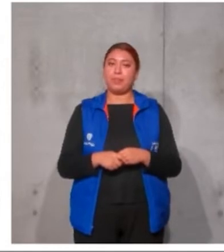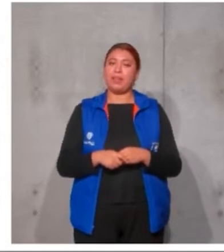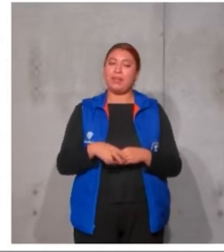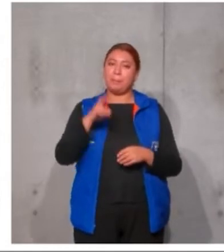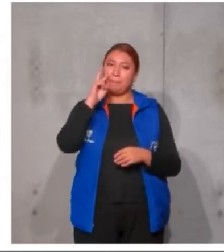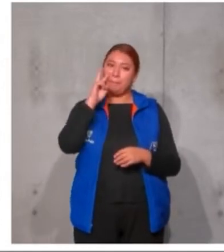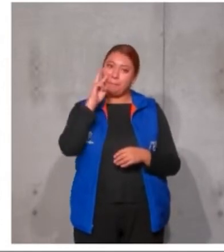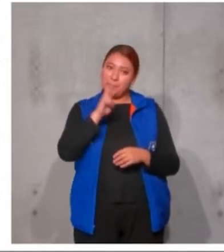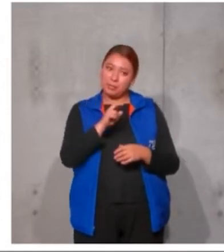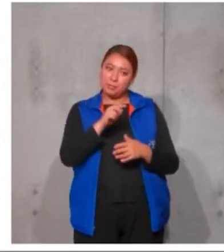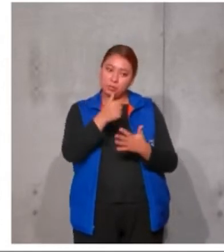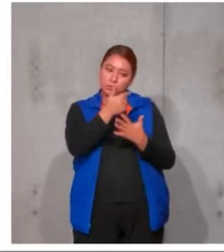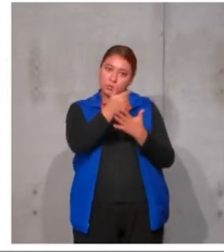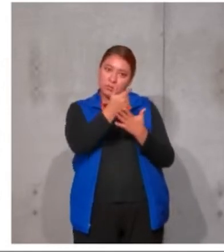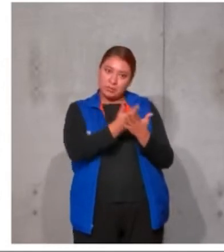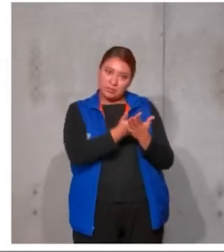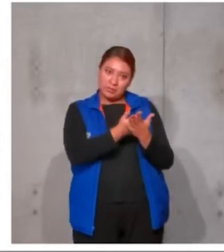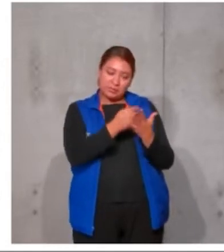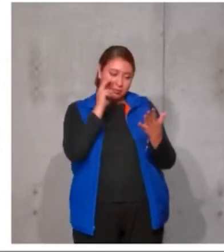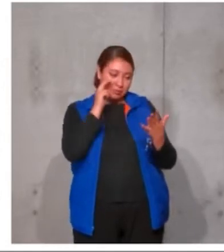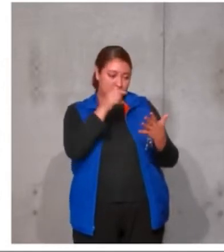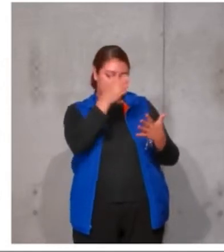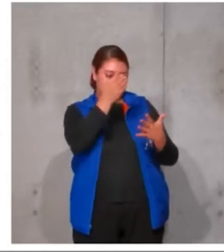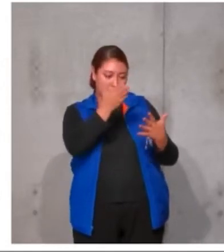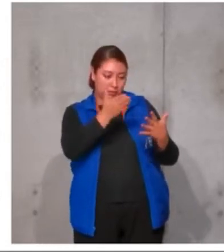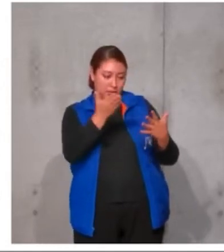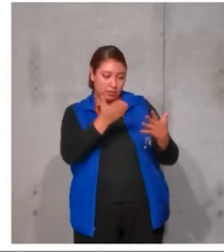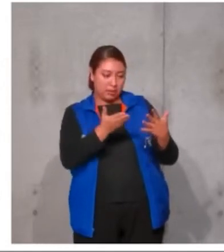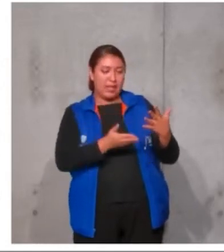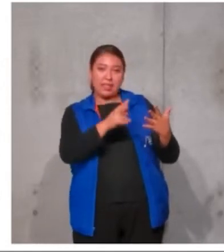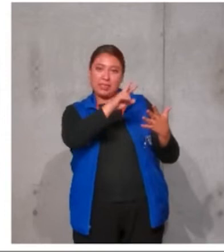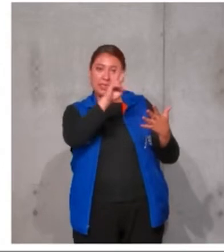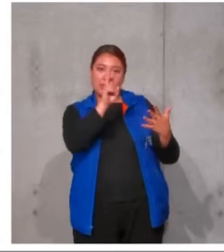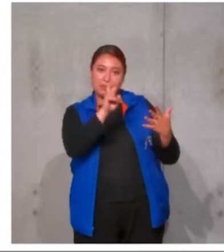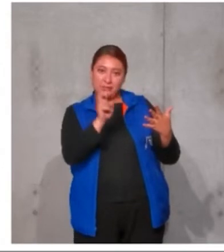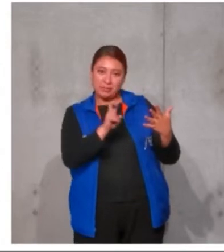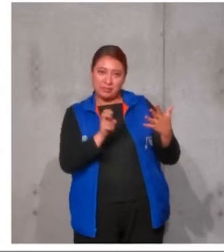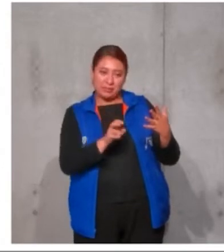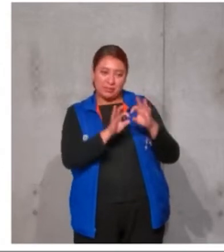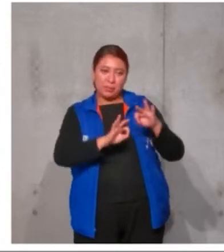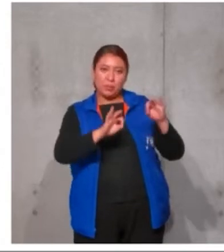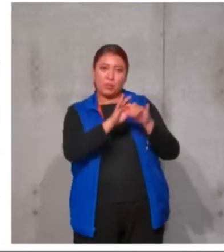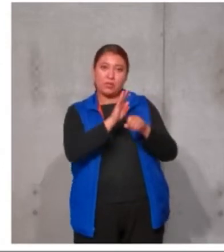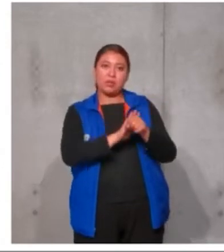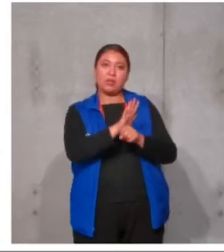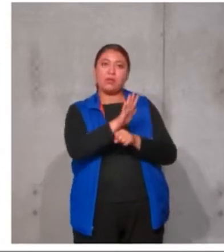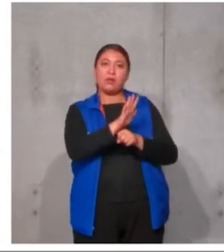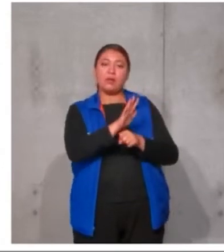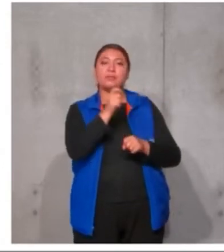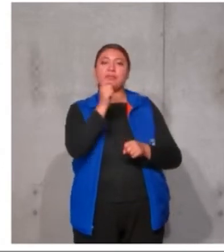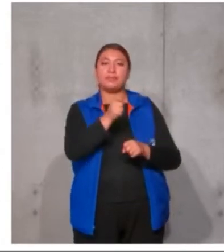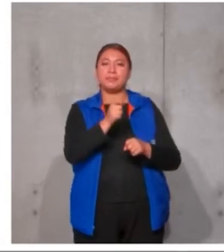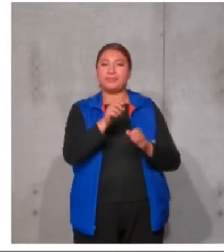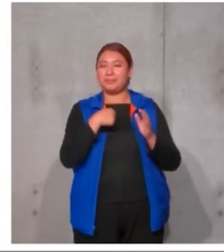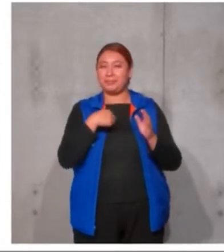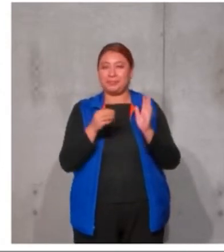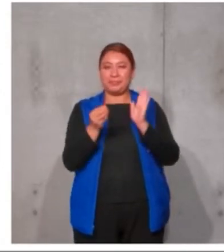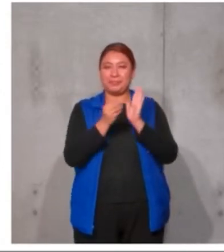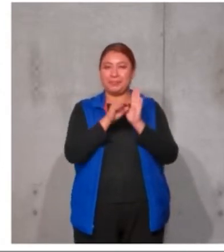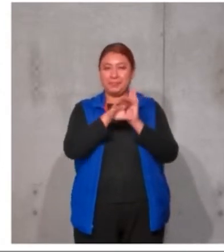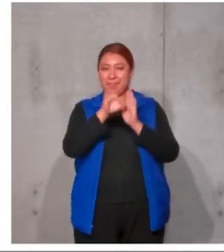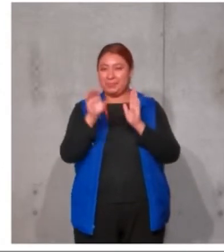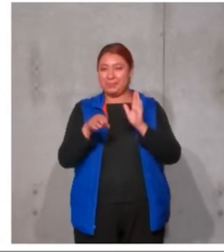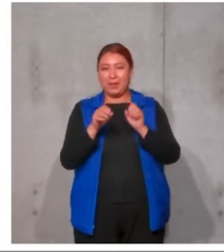el grado de importancia que le dan los grupos de interés a cada tema. Aquí yo les hice un ejemplo muy